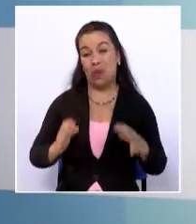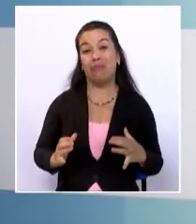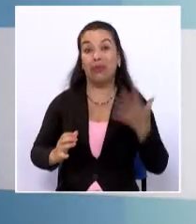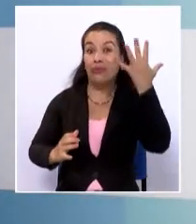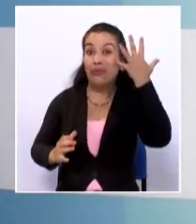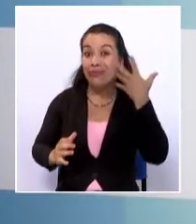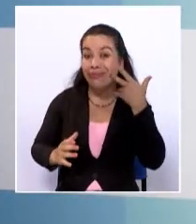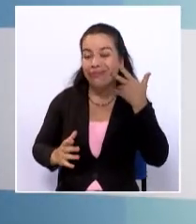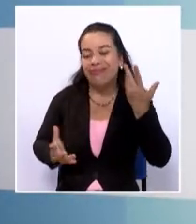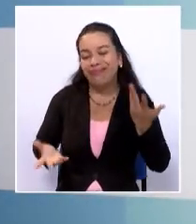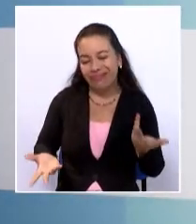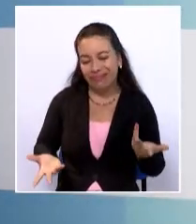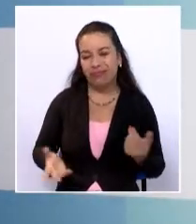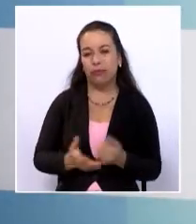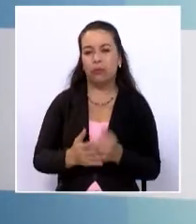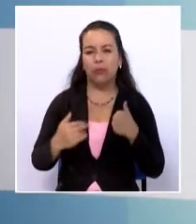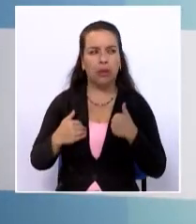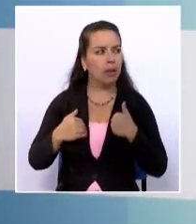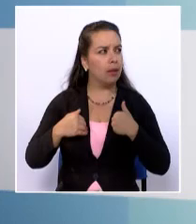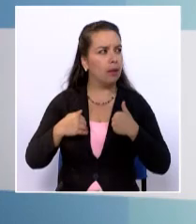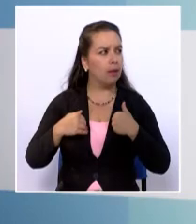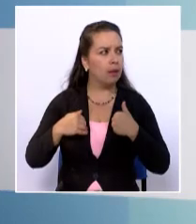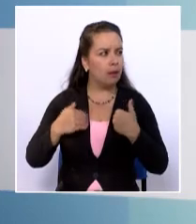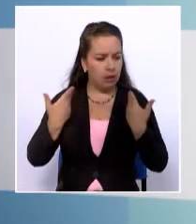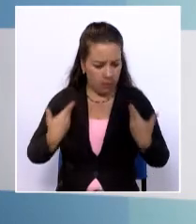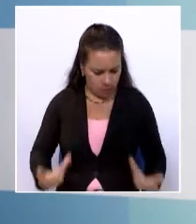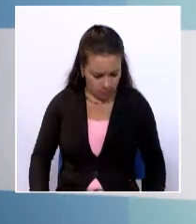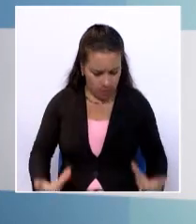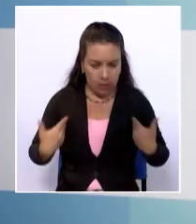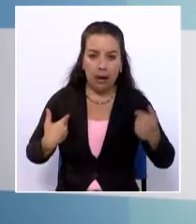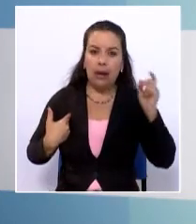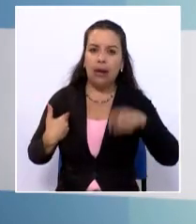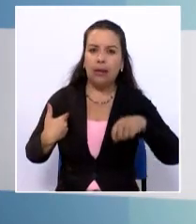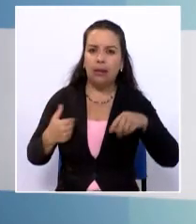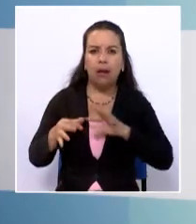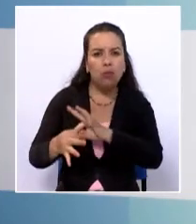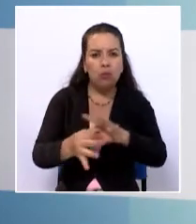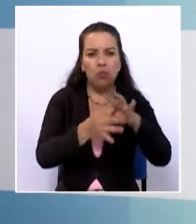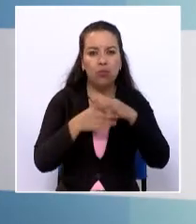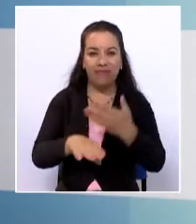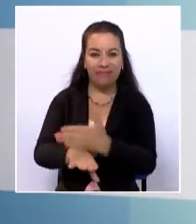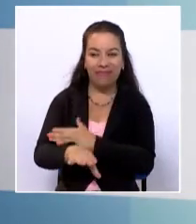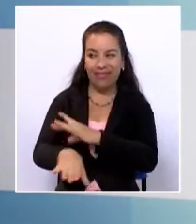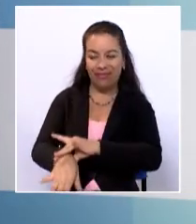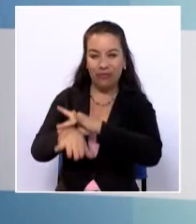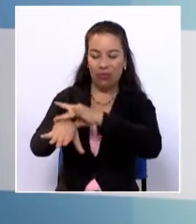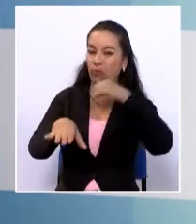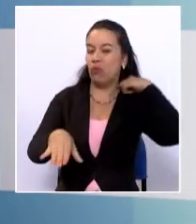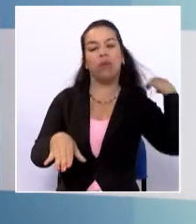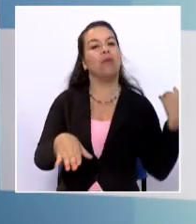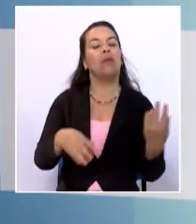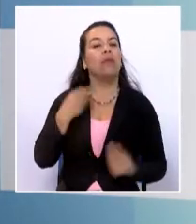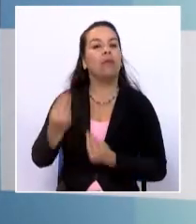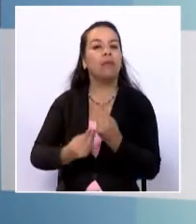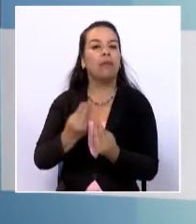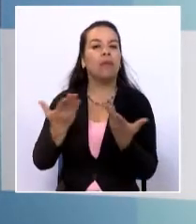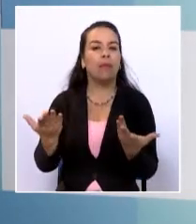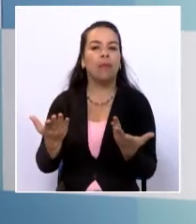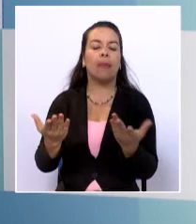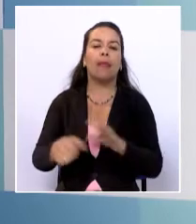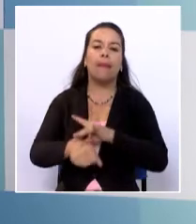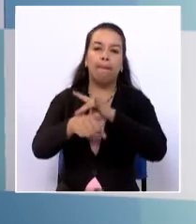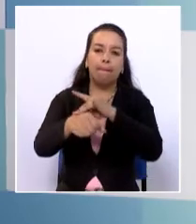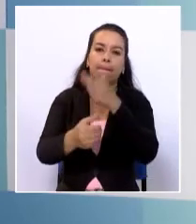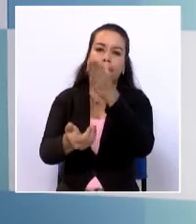cuando usted empieza a ver esto tiene que hacerlo es de una manera integral como decía el doctor existen el médico internista